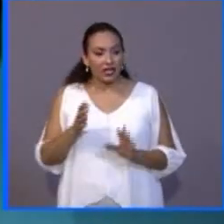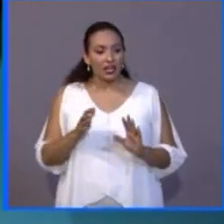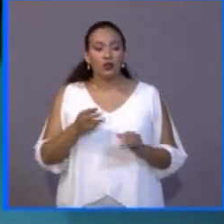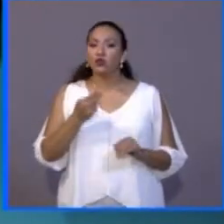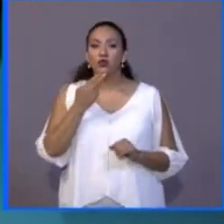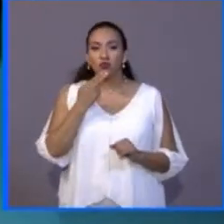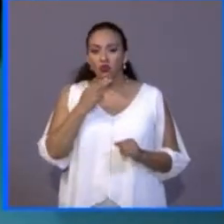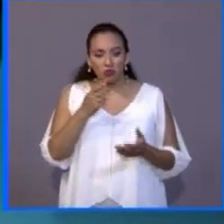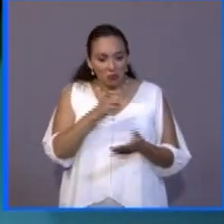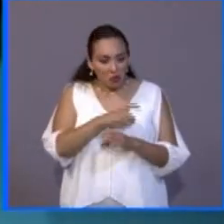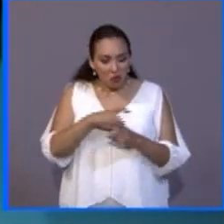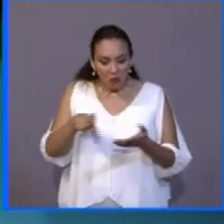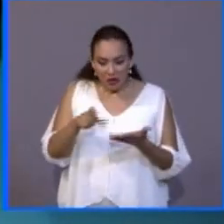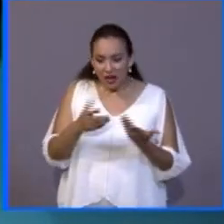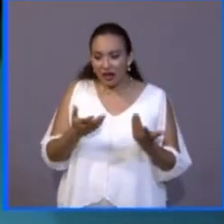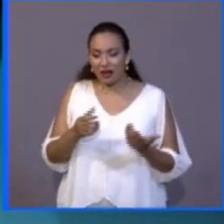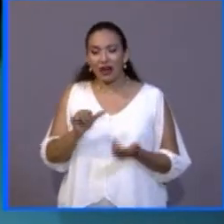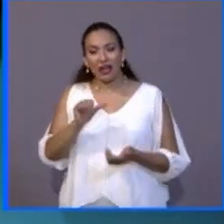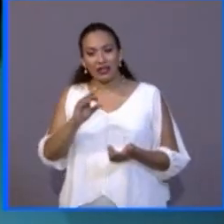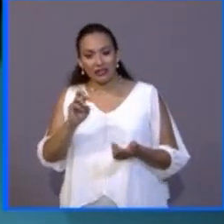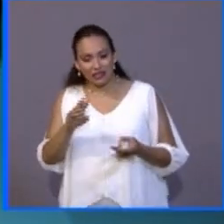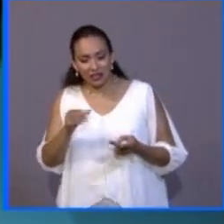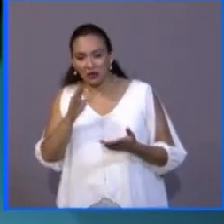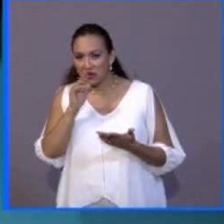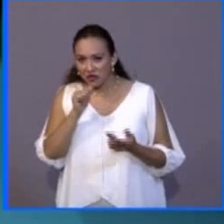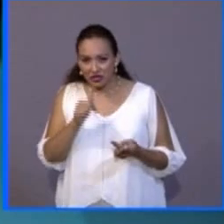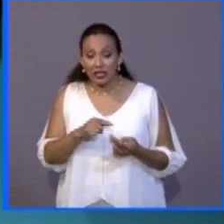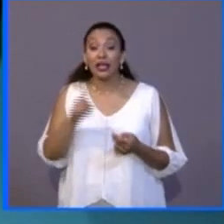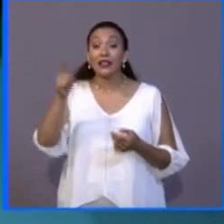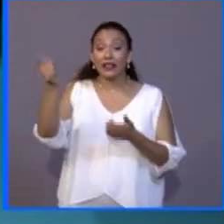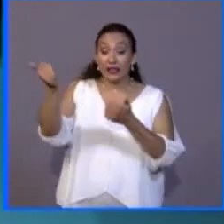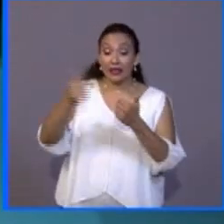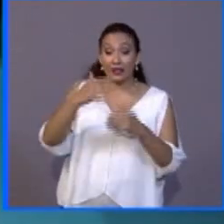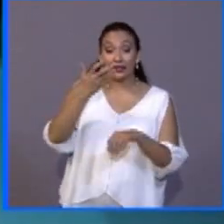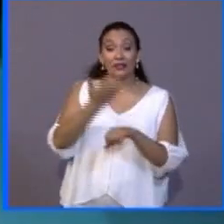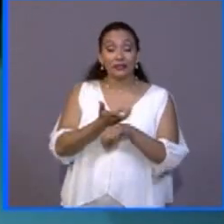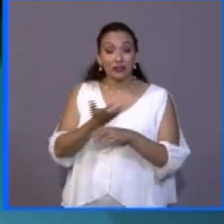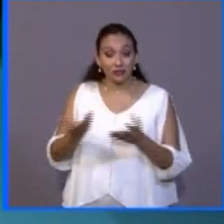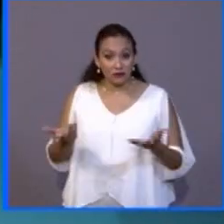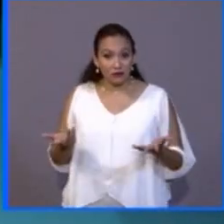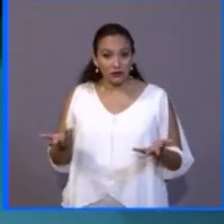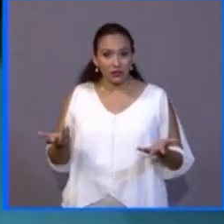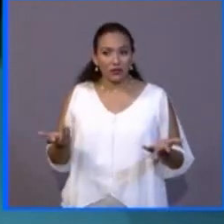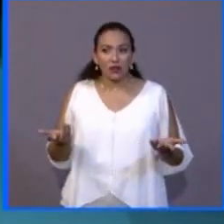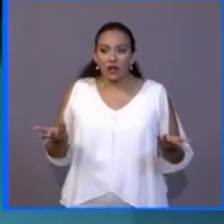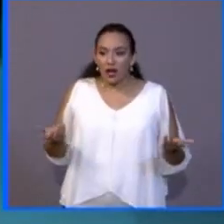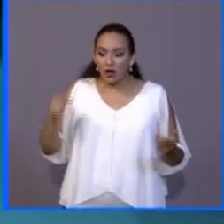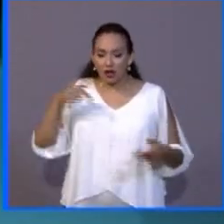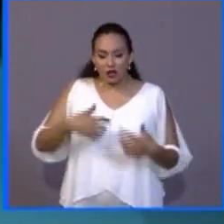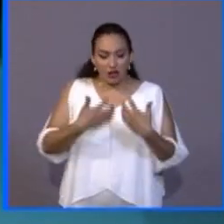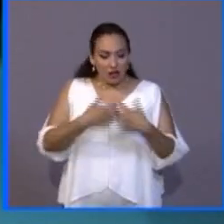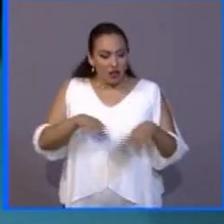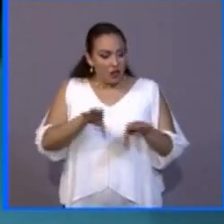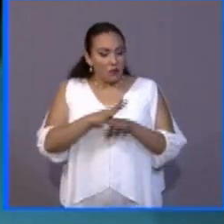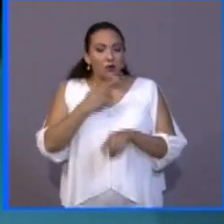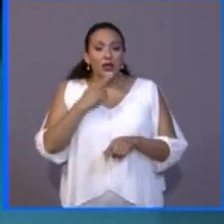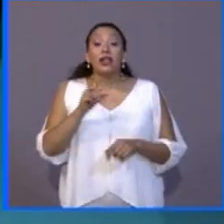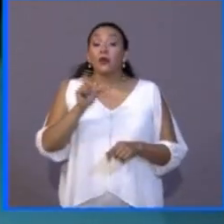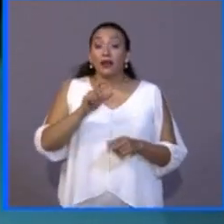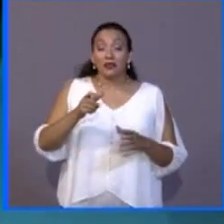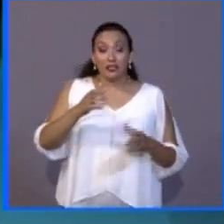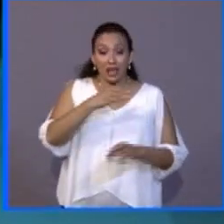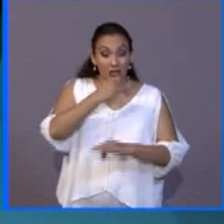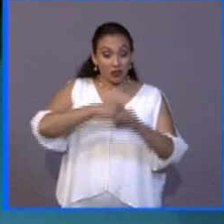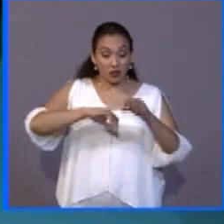insumos, los componentes provenientes de Estados Unidos y que a la hora de exportar el bien